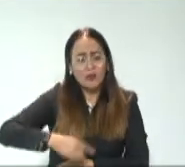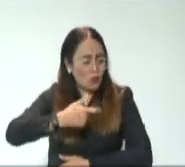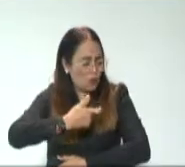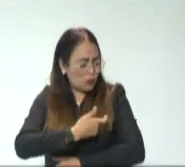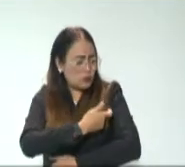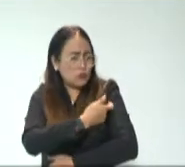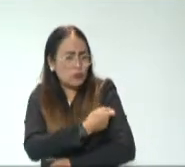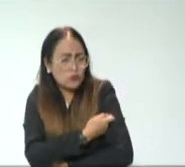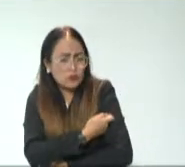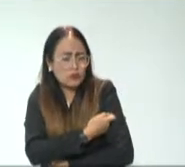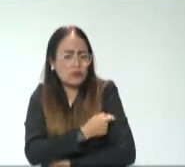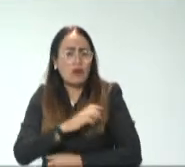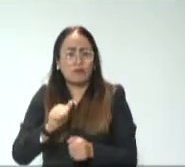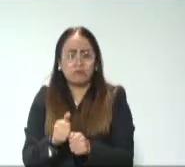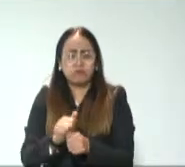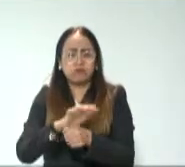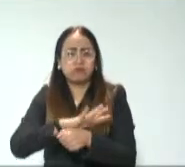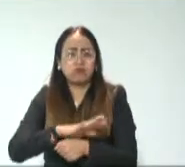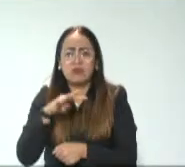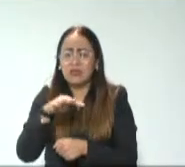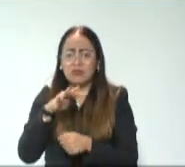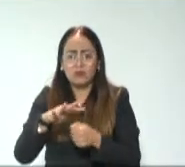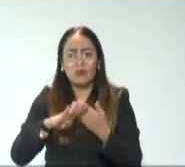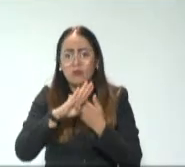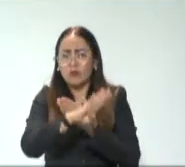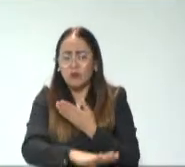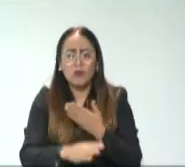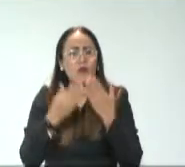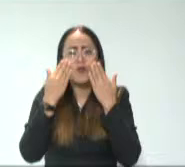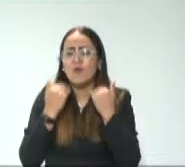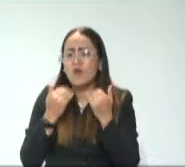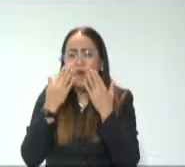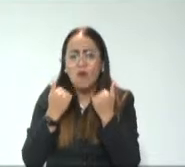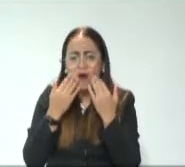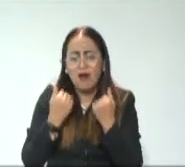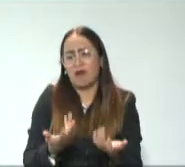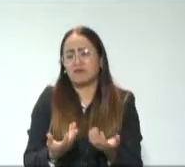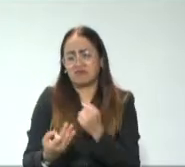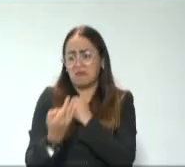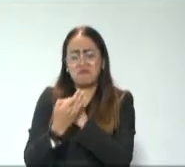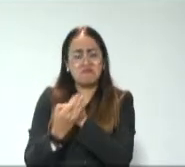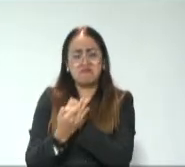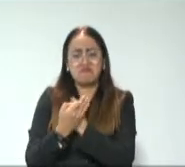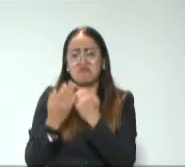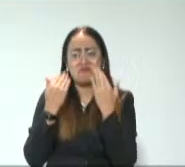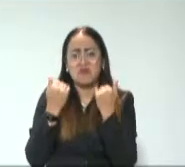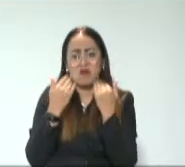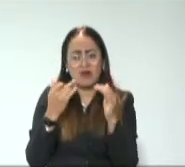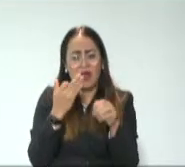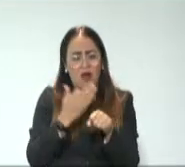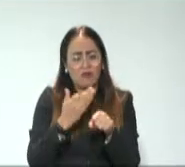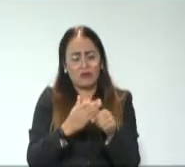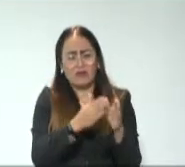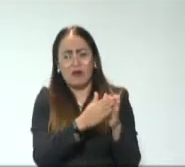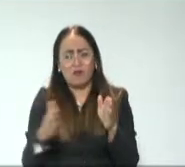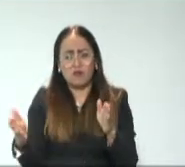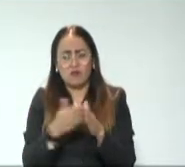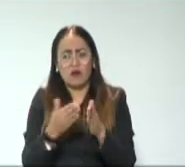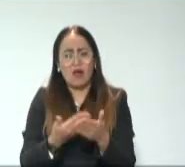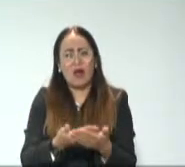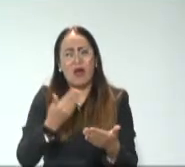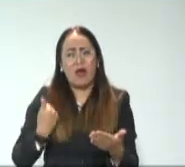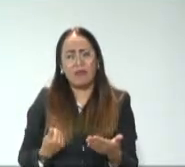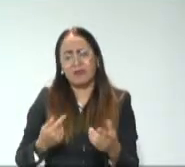vacuna contra la covid-19 no tenemos una vacuna que nos proteja ni Tendremos una vacuna antes del